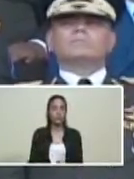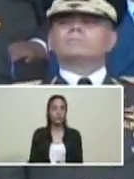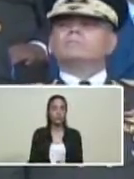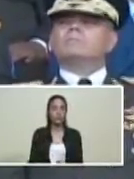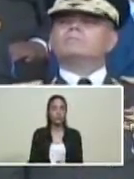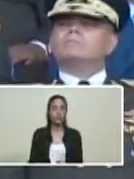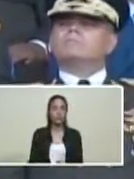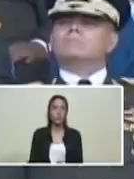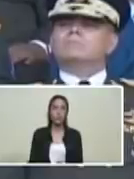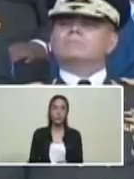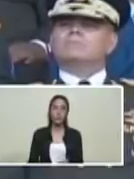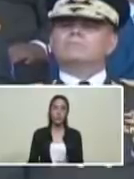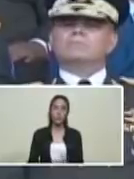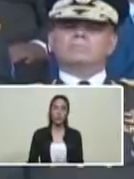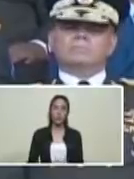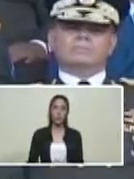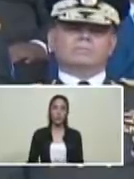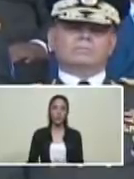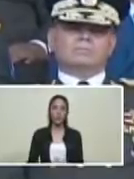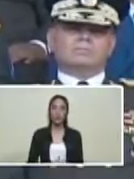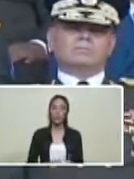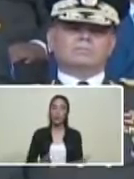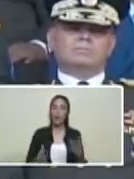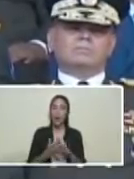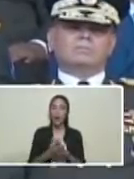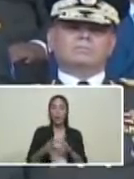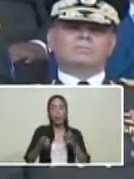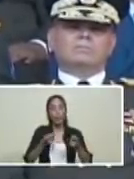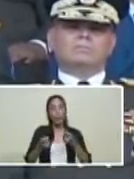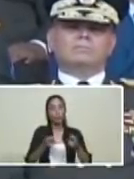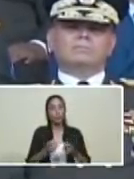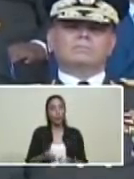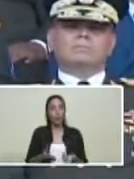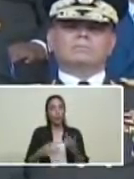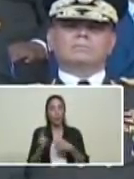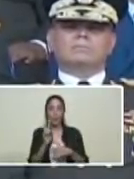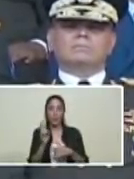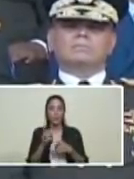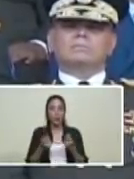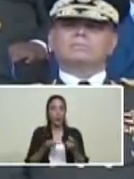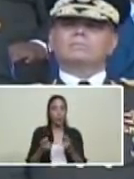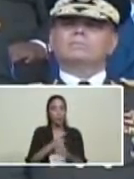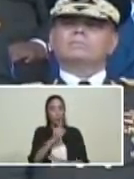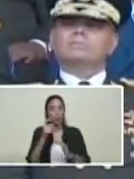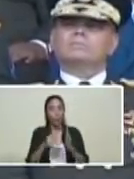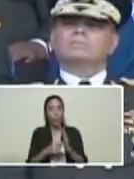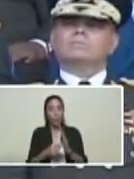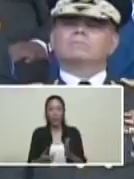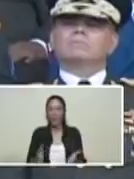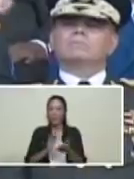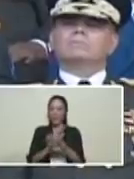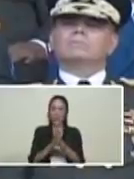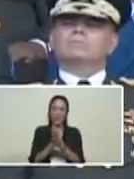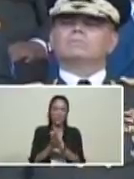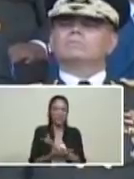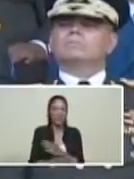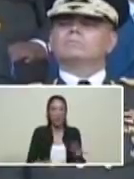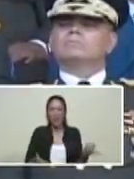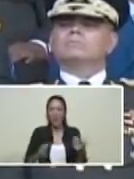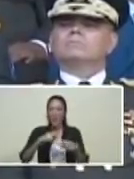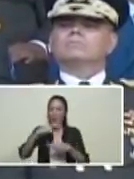en su tarea de tomar el dominio del control de venezuela y acabar con la revolución bolivariana